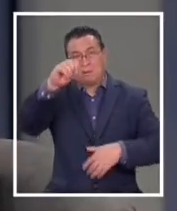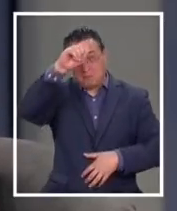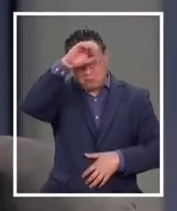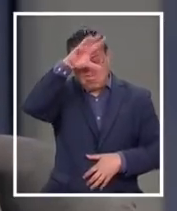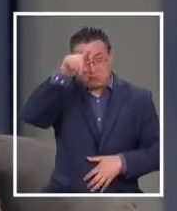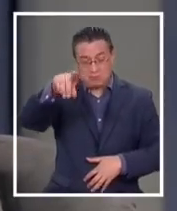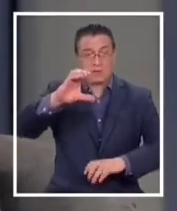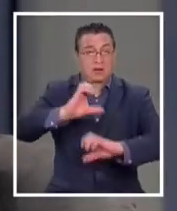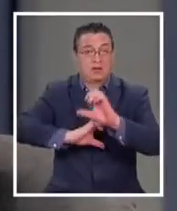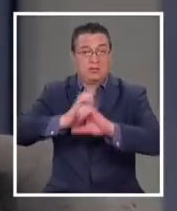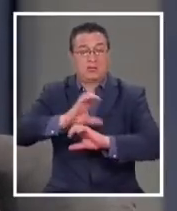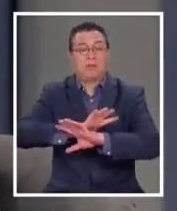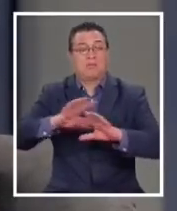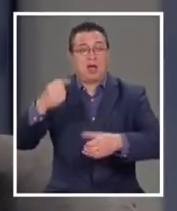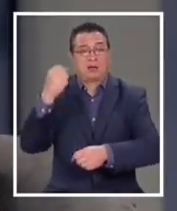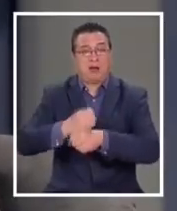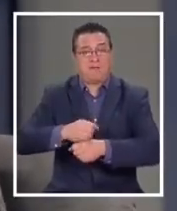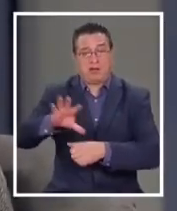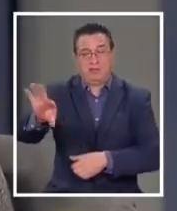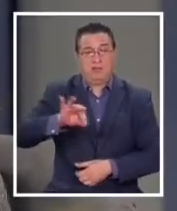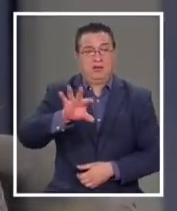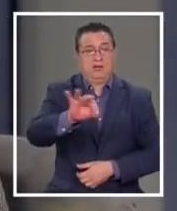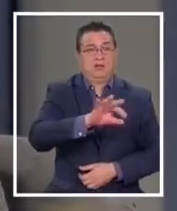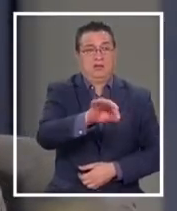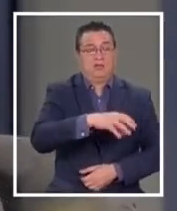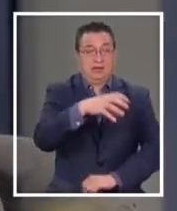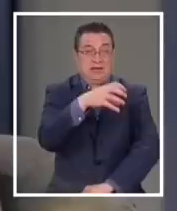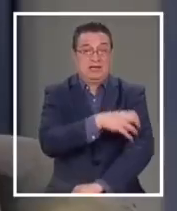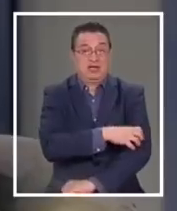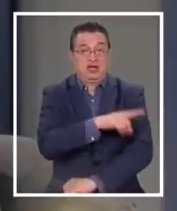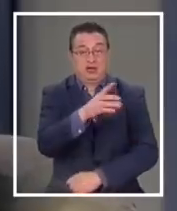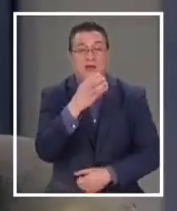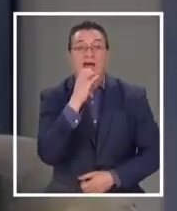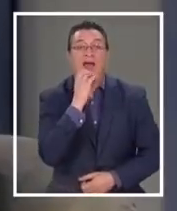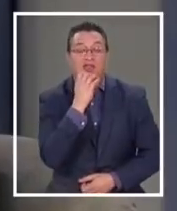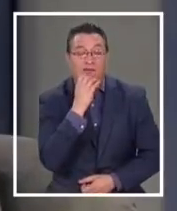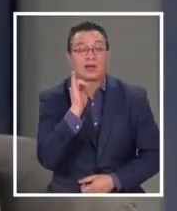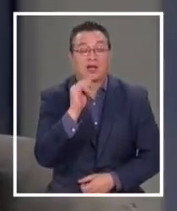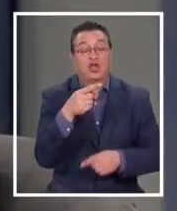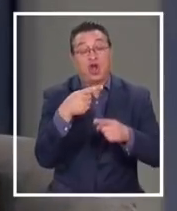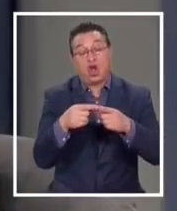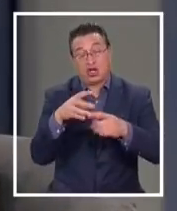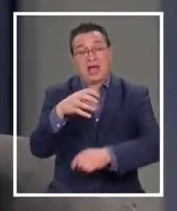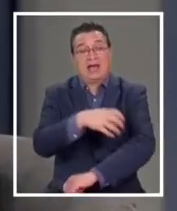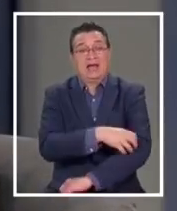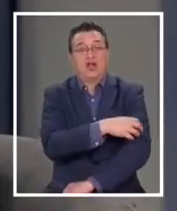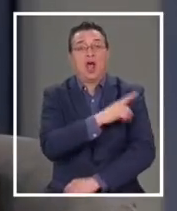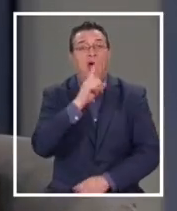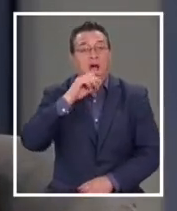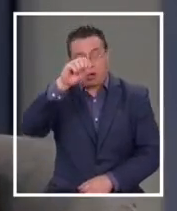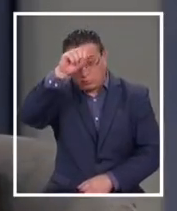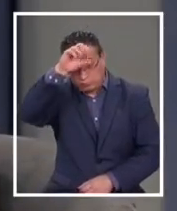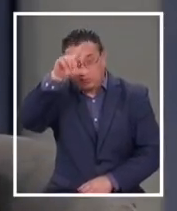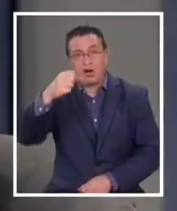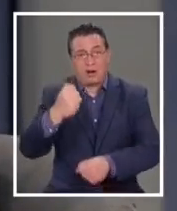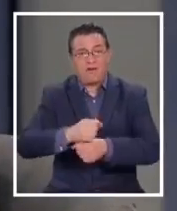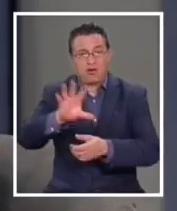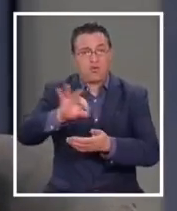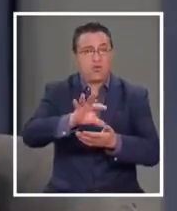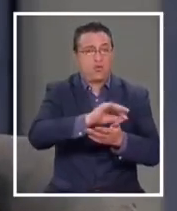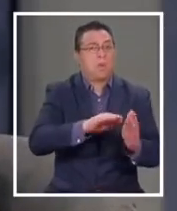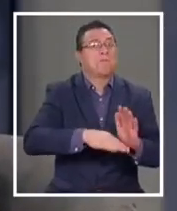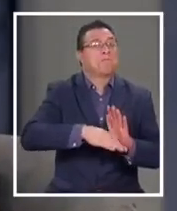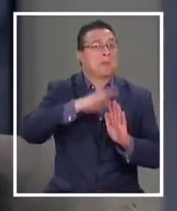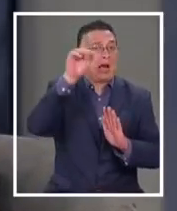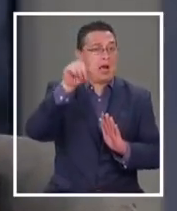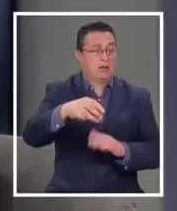las industrias que más provee empleo, por lo menos en esa región, en la región de Antofagasta y en otras regiones que tienen yacimientos mineros. Además, como todos